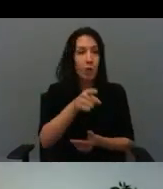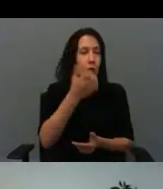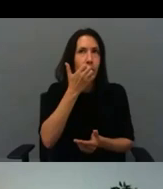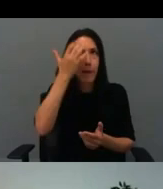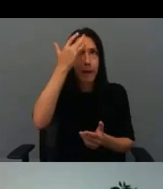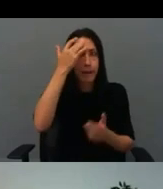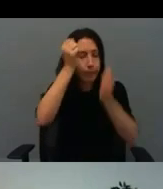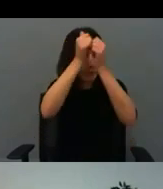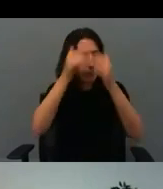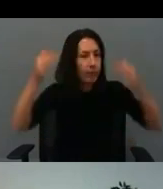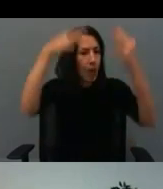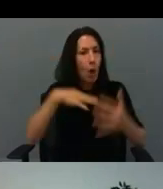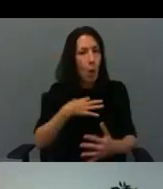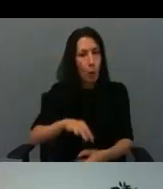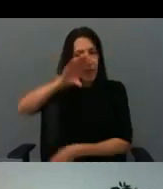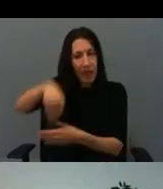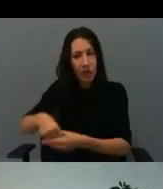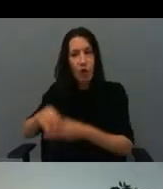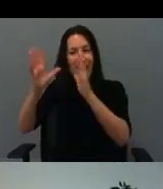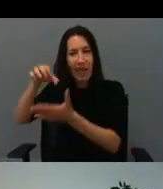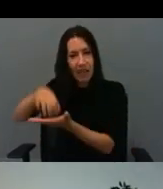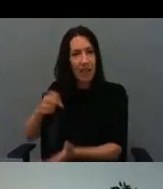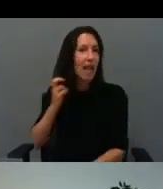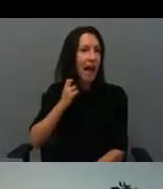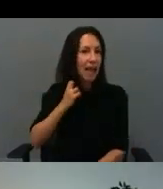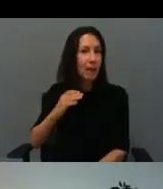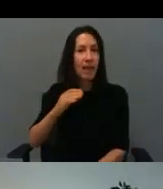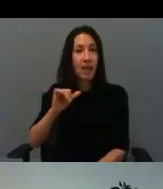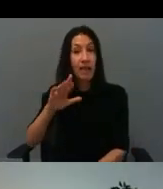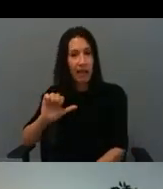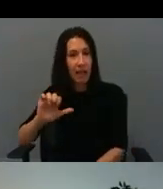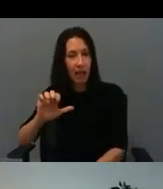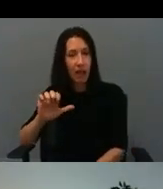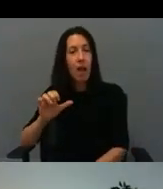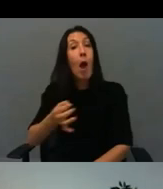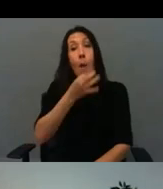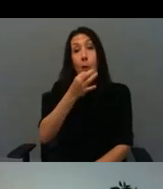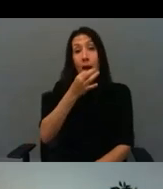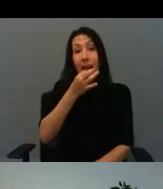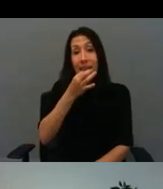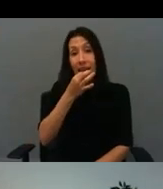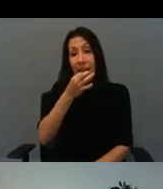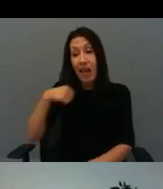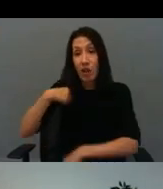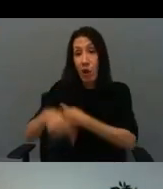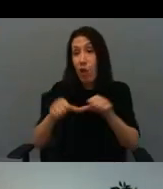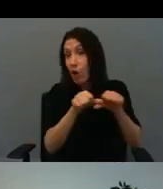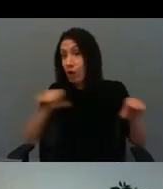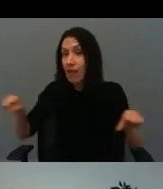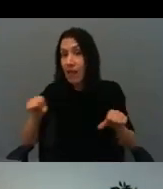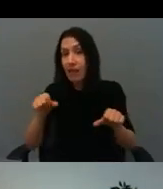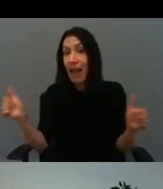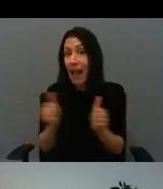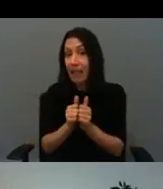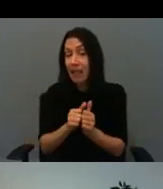pudieras estar en la residencia de Aspacecire y por la tarde tener un asistente personal como Luis, ¿eso te haría